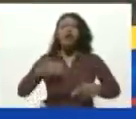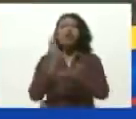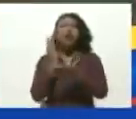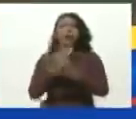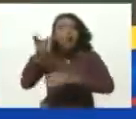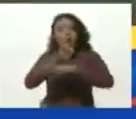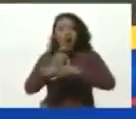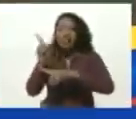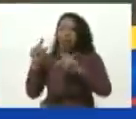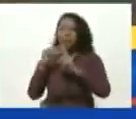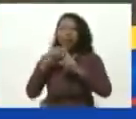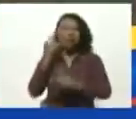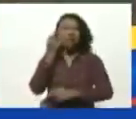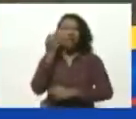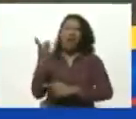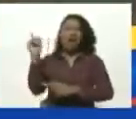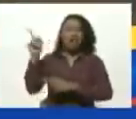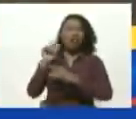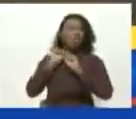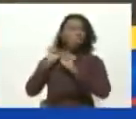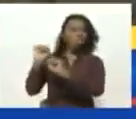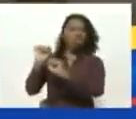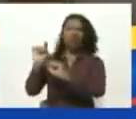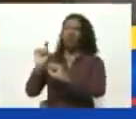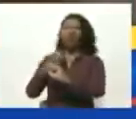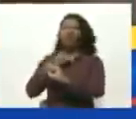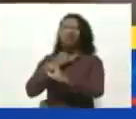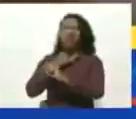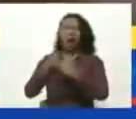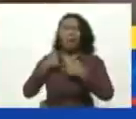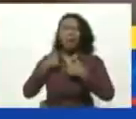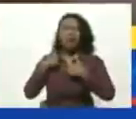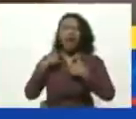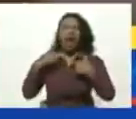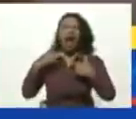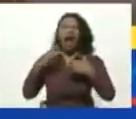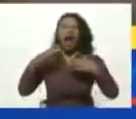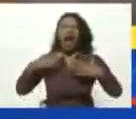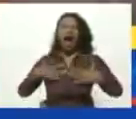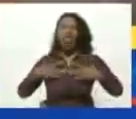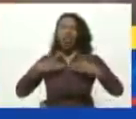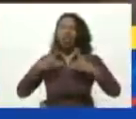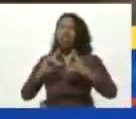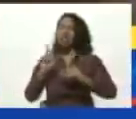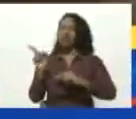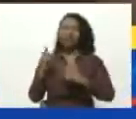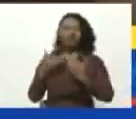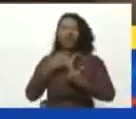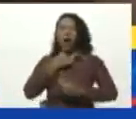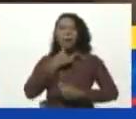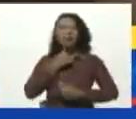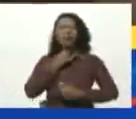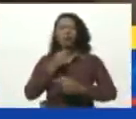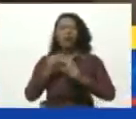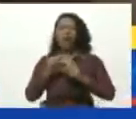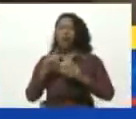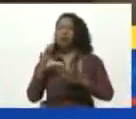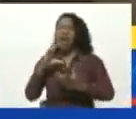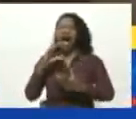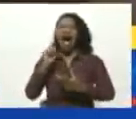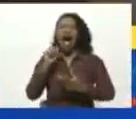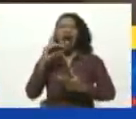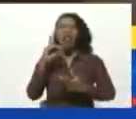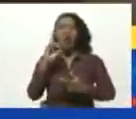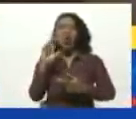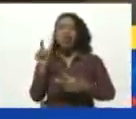fea. Deberíamos cuestionarla. Adolescente. Este es un adolescente. ¿Adolece de qué? Es un muchacho